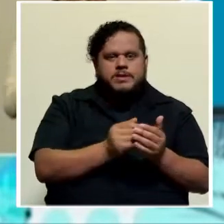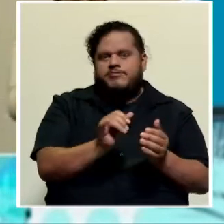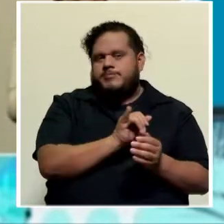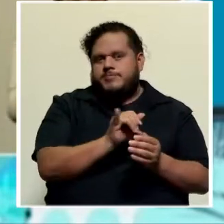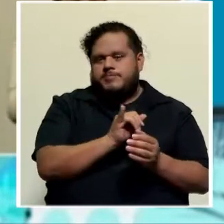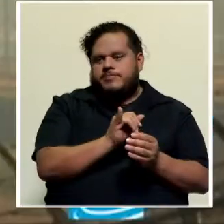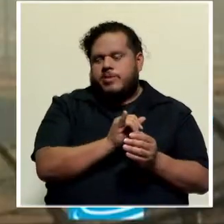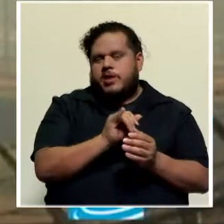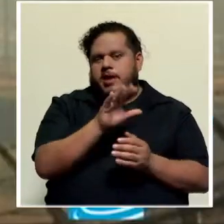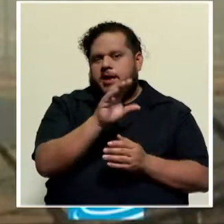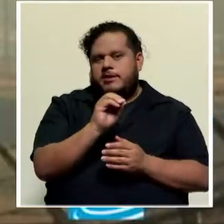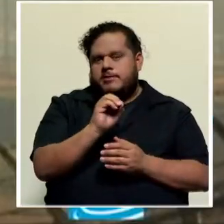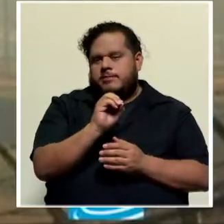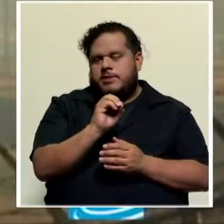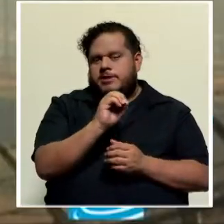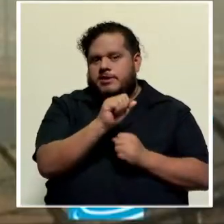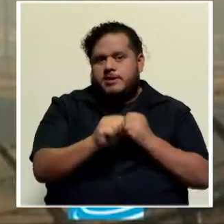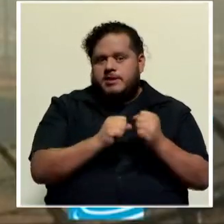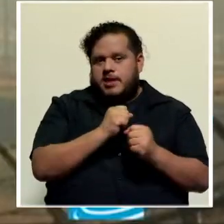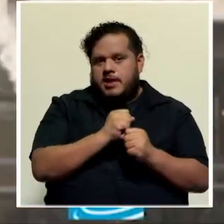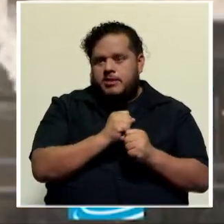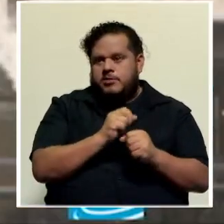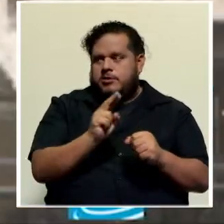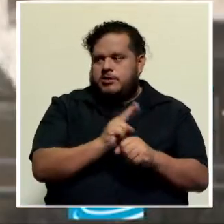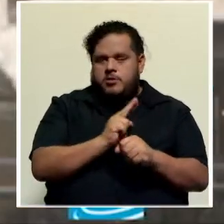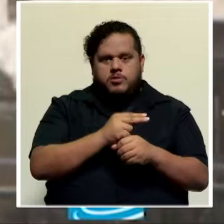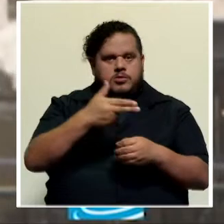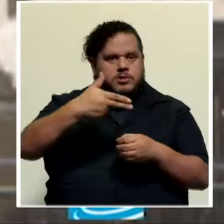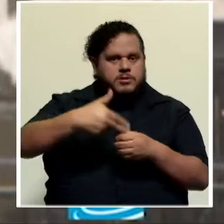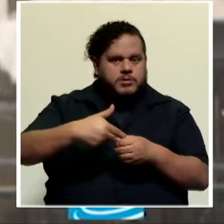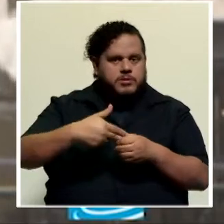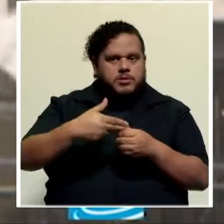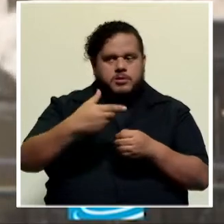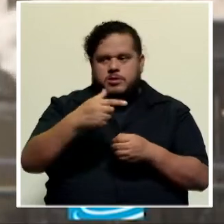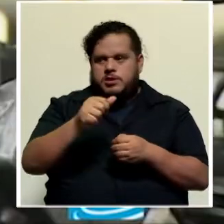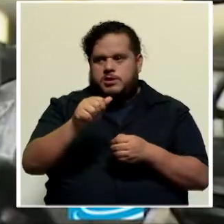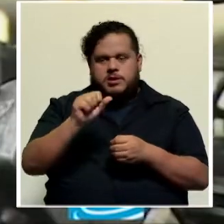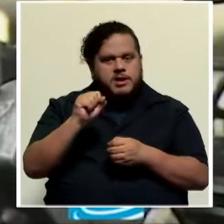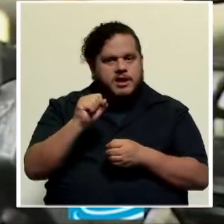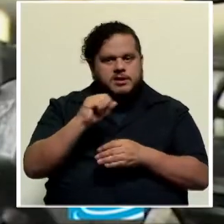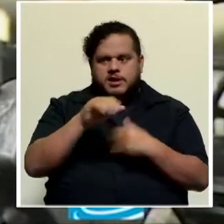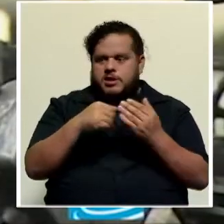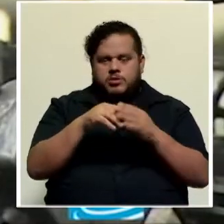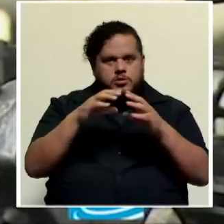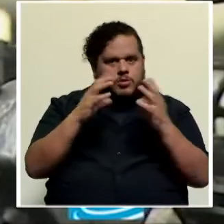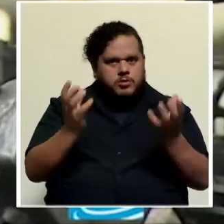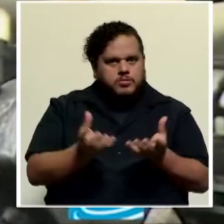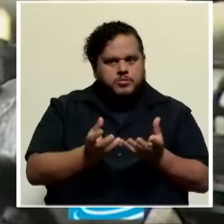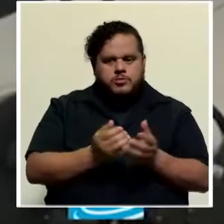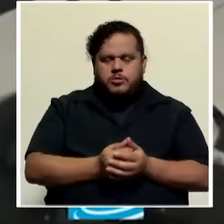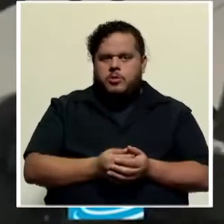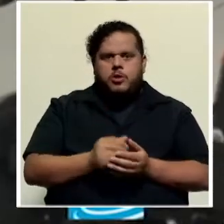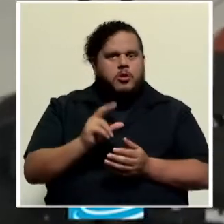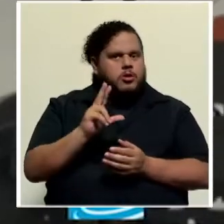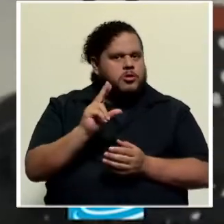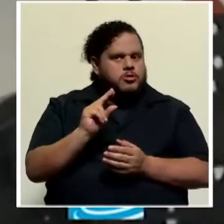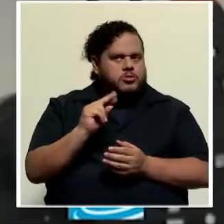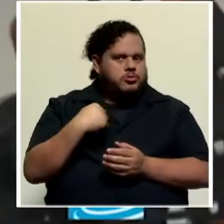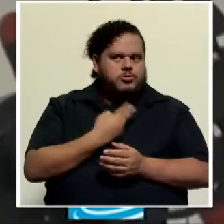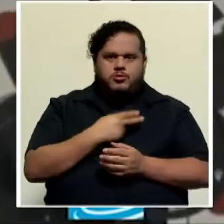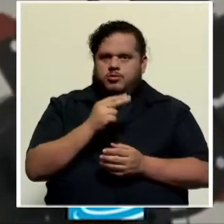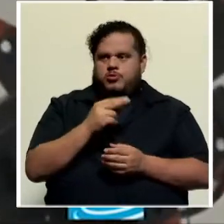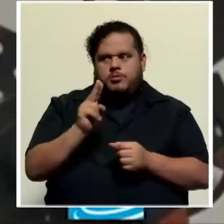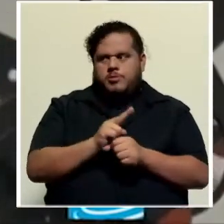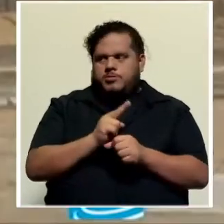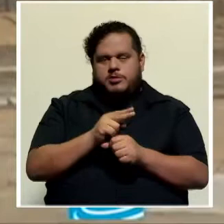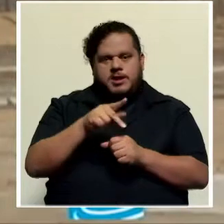equivalentes a 50 años de uso de petróleo y de gas natural en el mundo. No vamos a estar usando petróleo